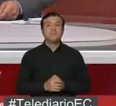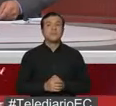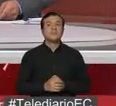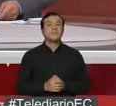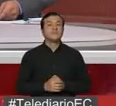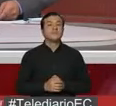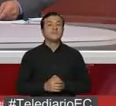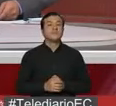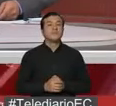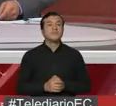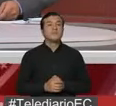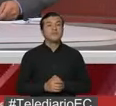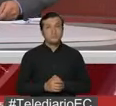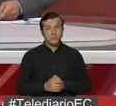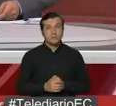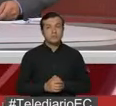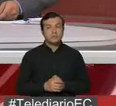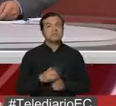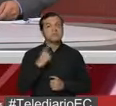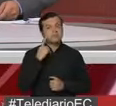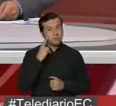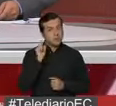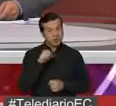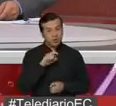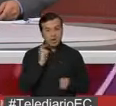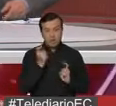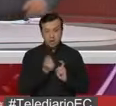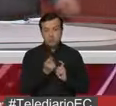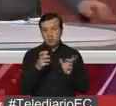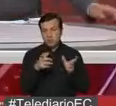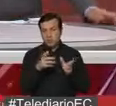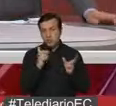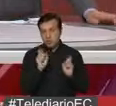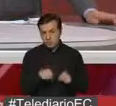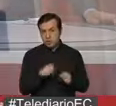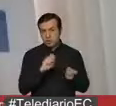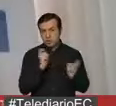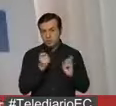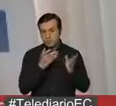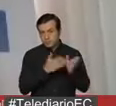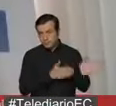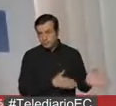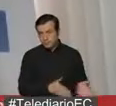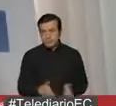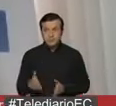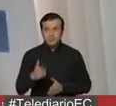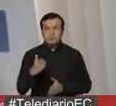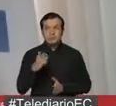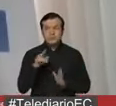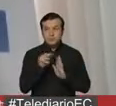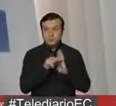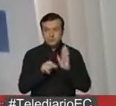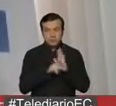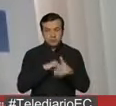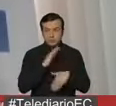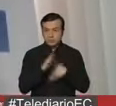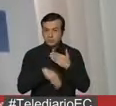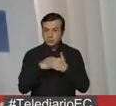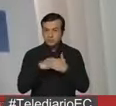Bueno, está dentro de las posibilidades eso precisamente, ¿no? Es decir, tiene que seguirse todo el